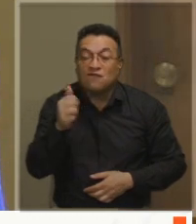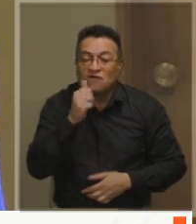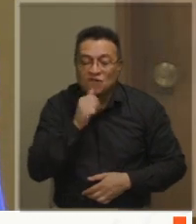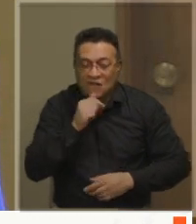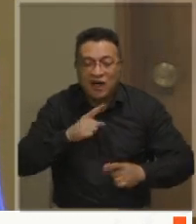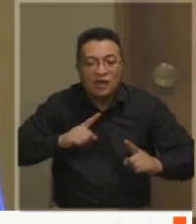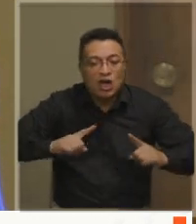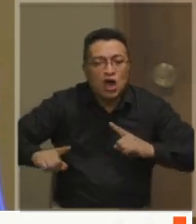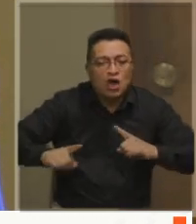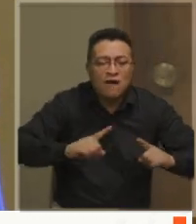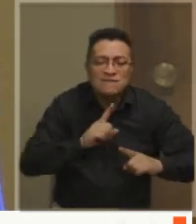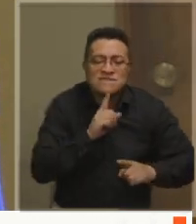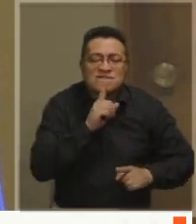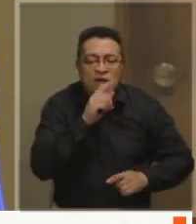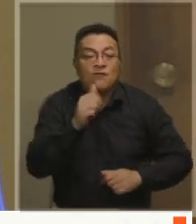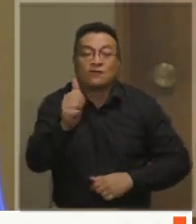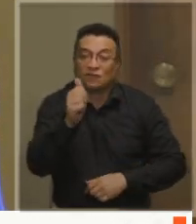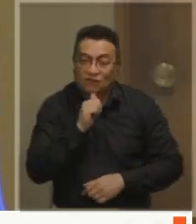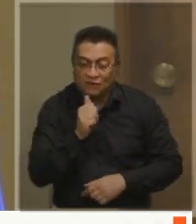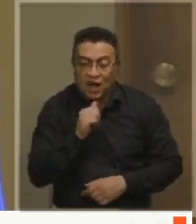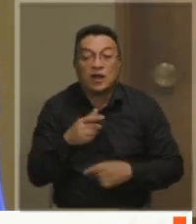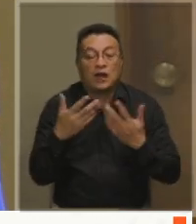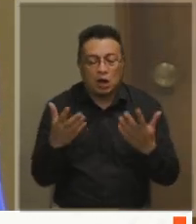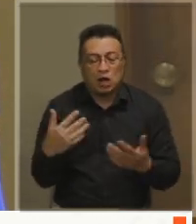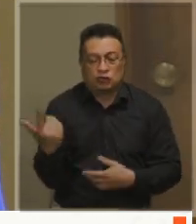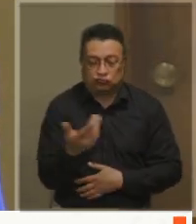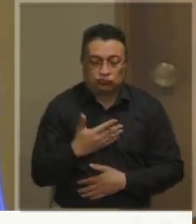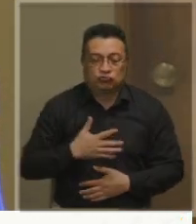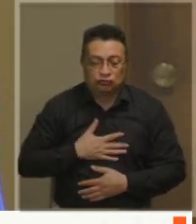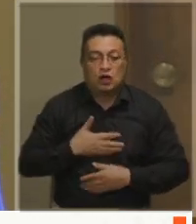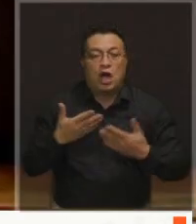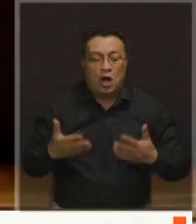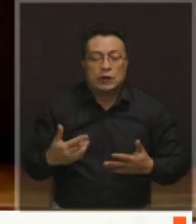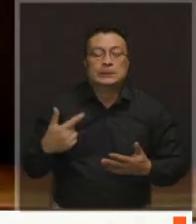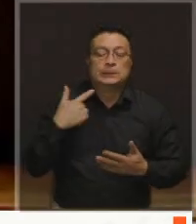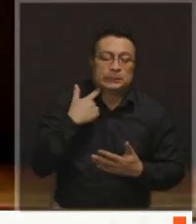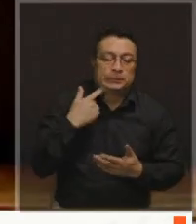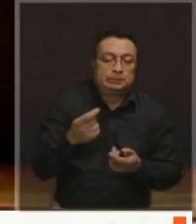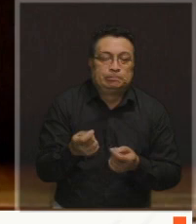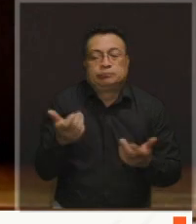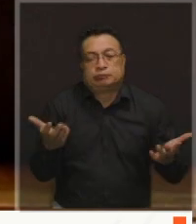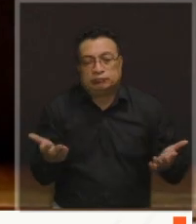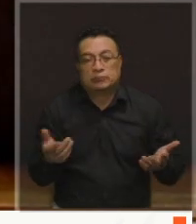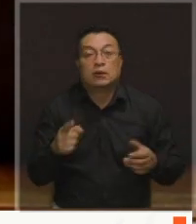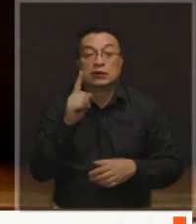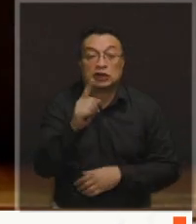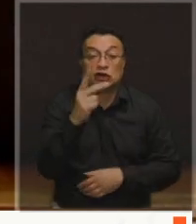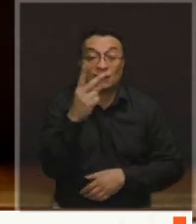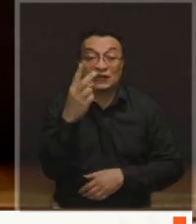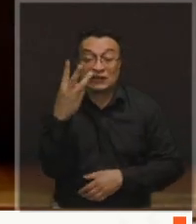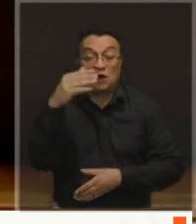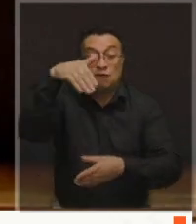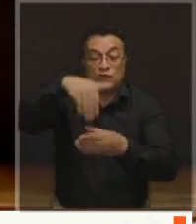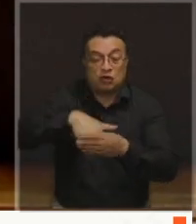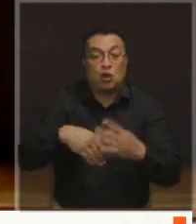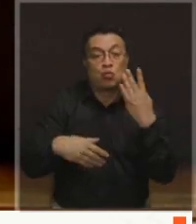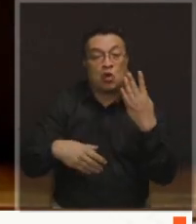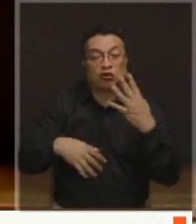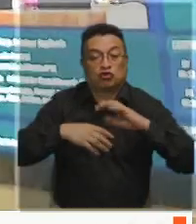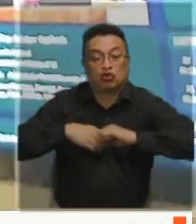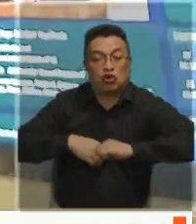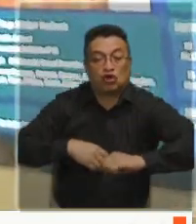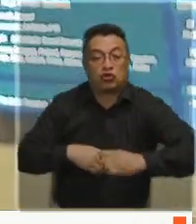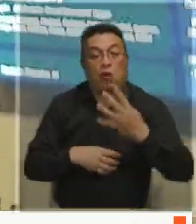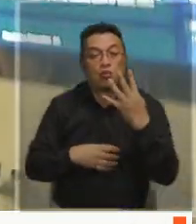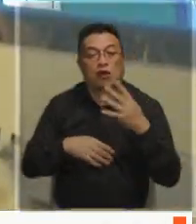coordinación un poco más fina respecto a eso lo que nos llevó a tener este impass con 123 votos a favor cuatro en contra y cuatro